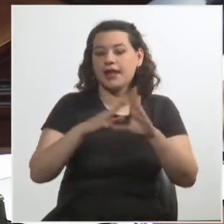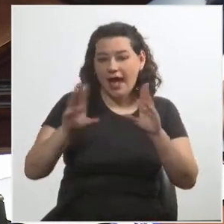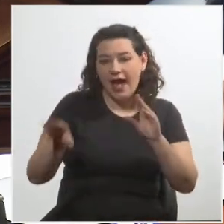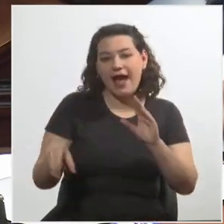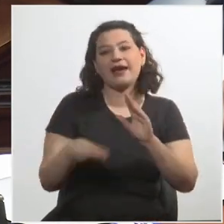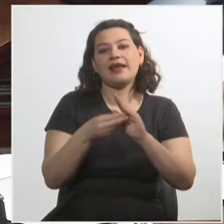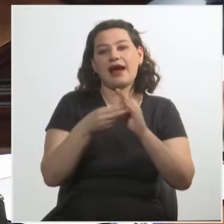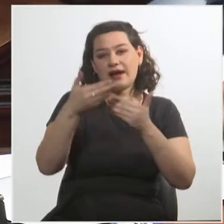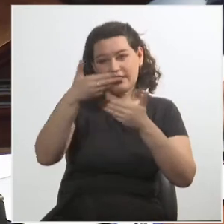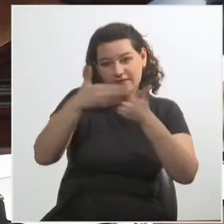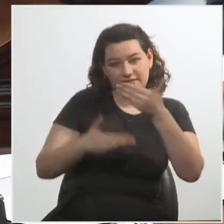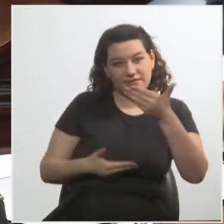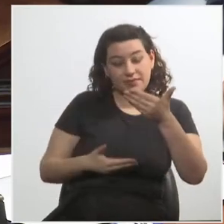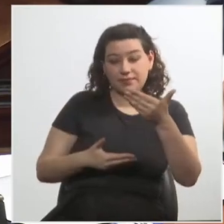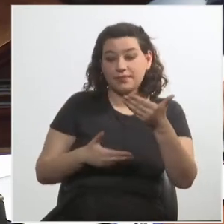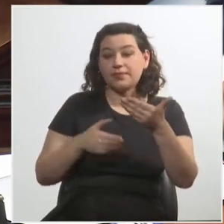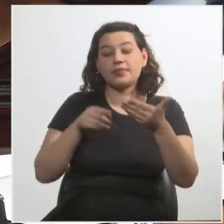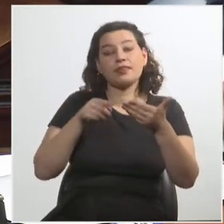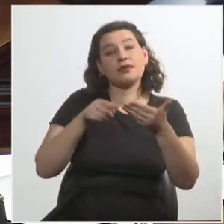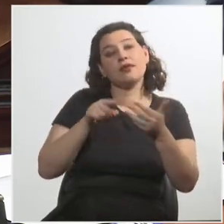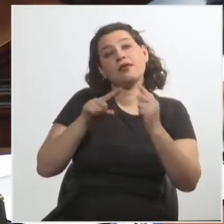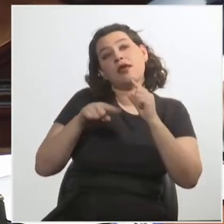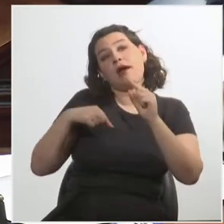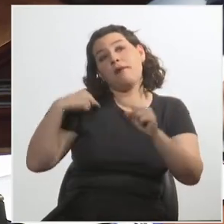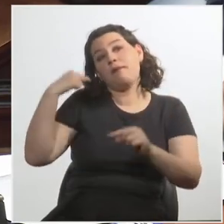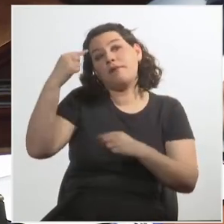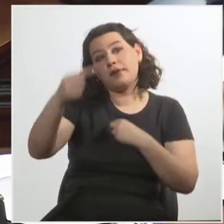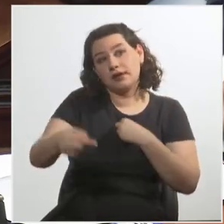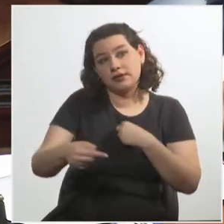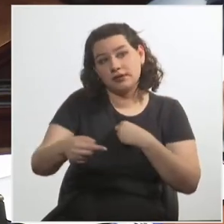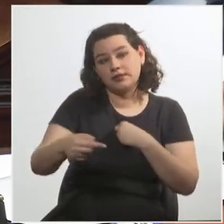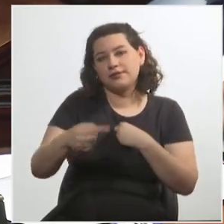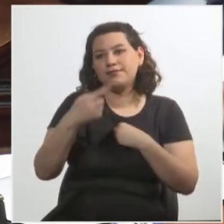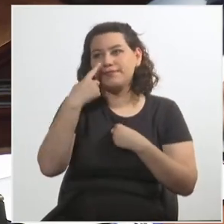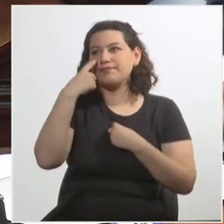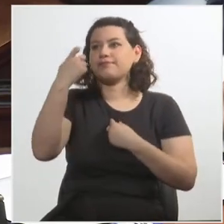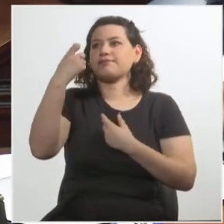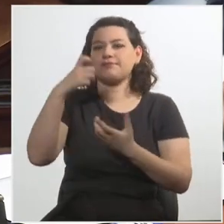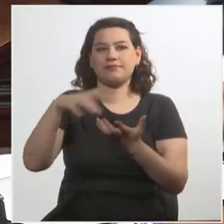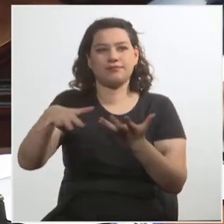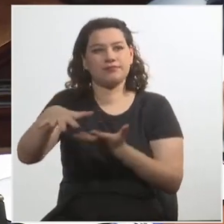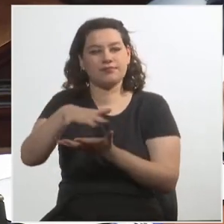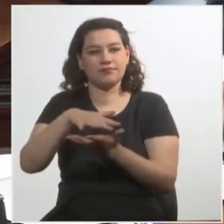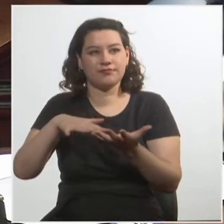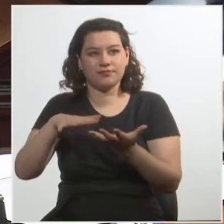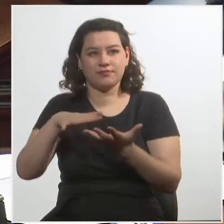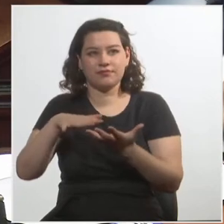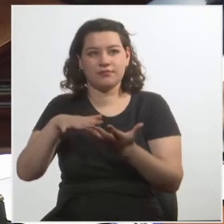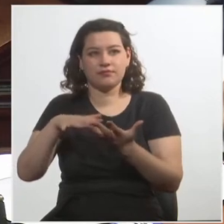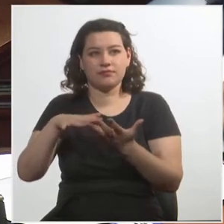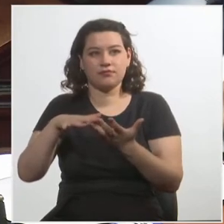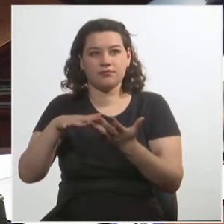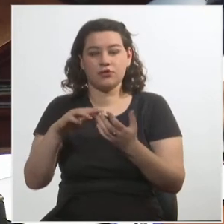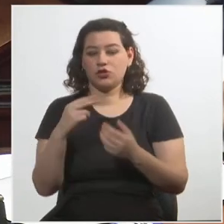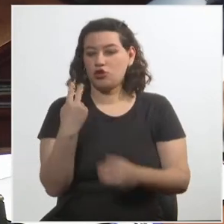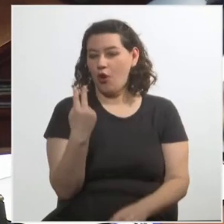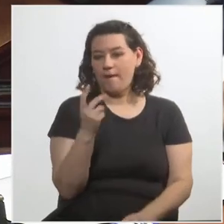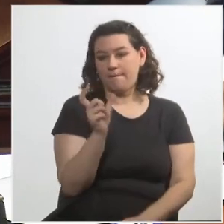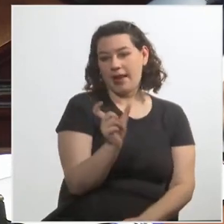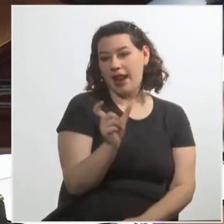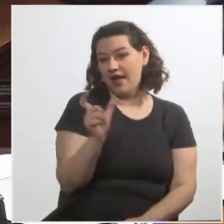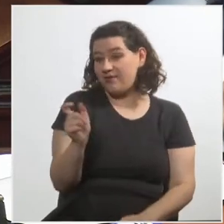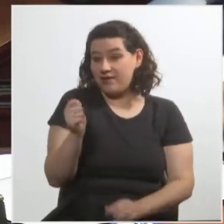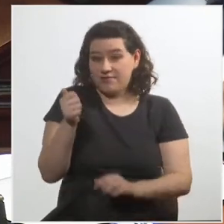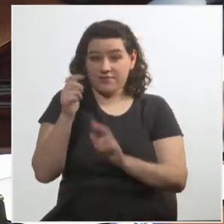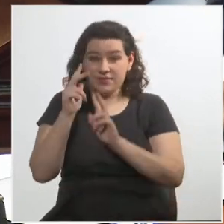que después a la luz de los hechos hoy este con esas dos palabras que